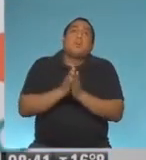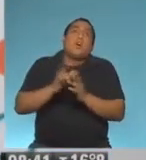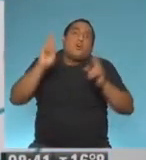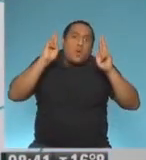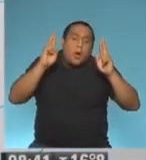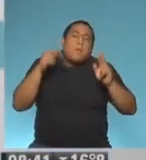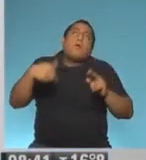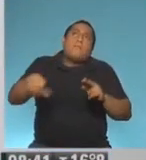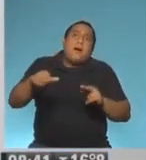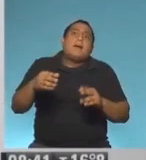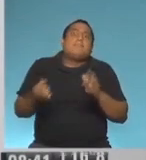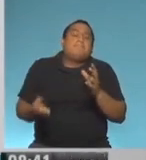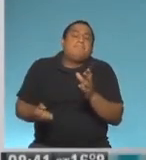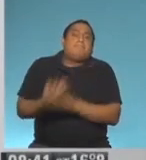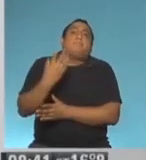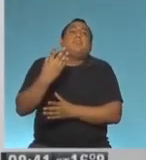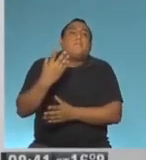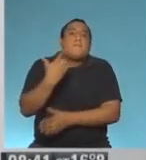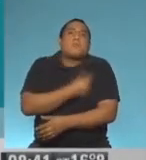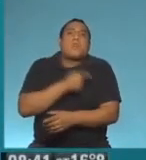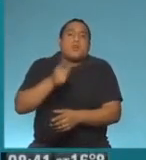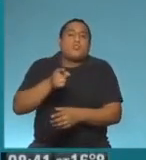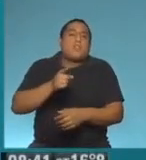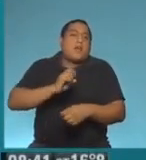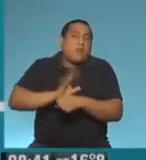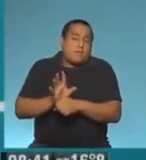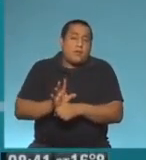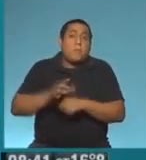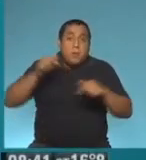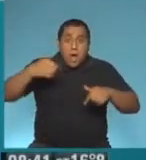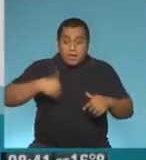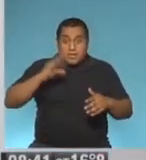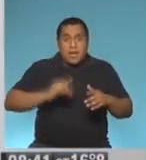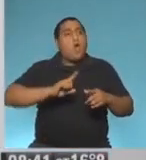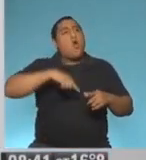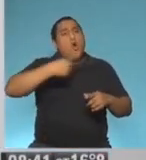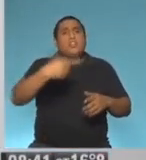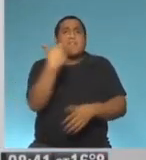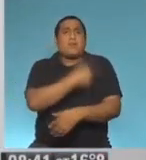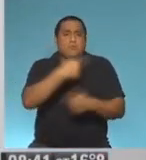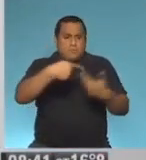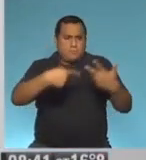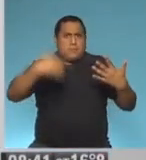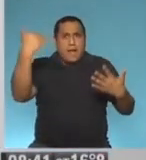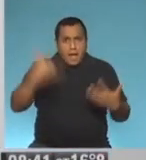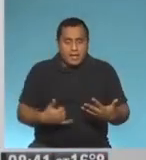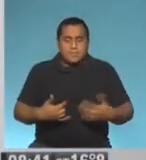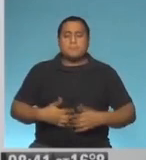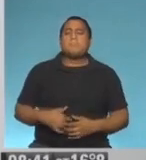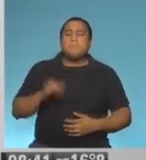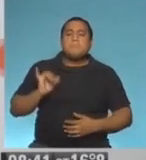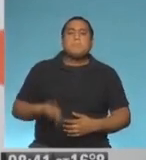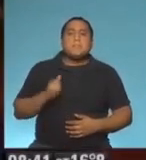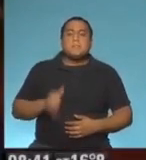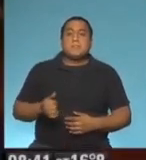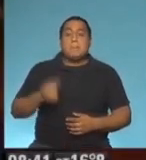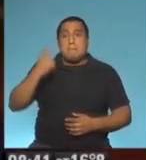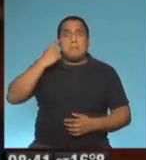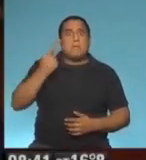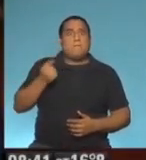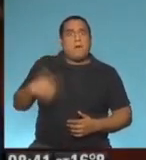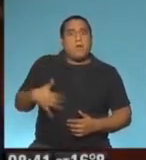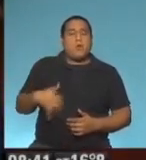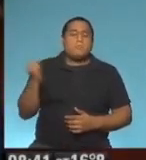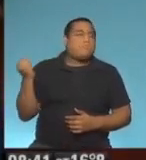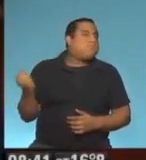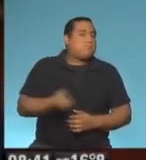de la vacuna contra el cob y en la argentina tenemos una cantidad de vacuna esa disposición si hoy tenemos que poner en valor el importante